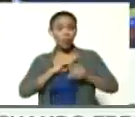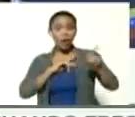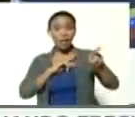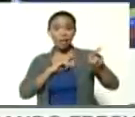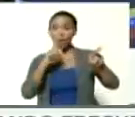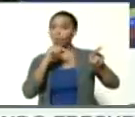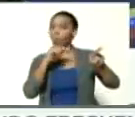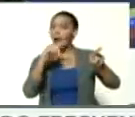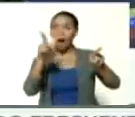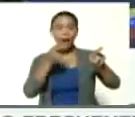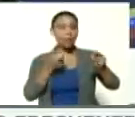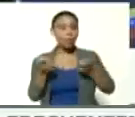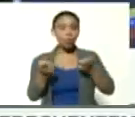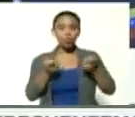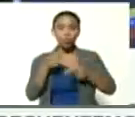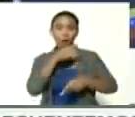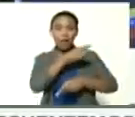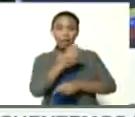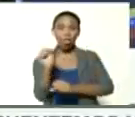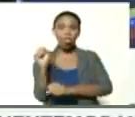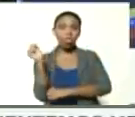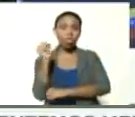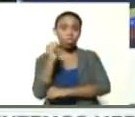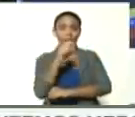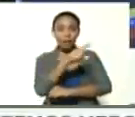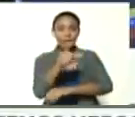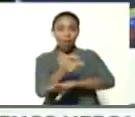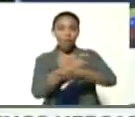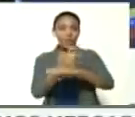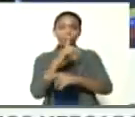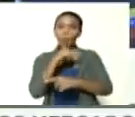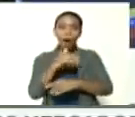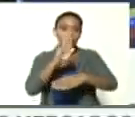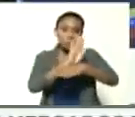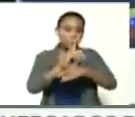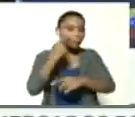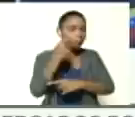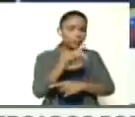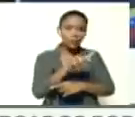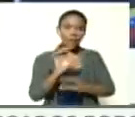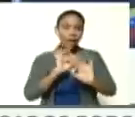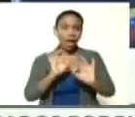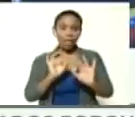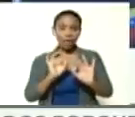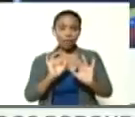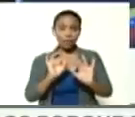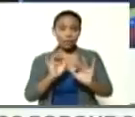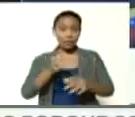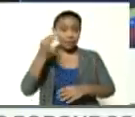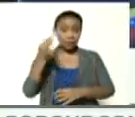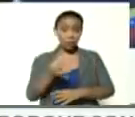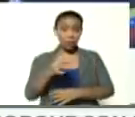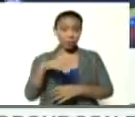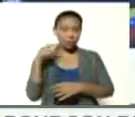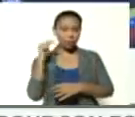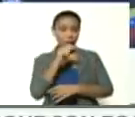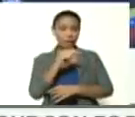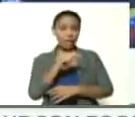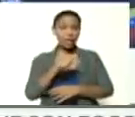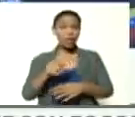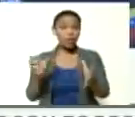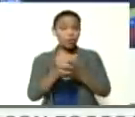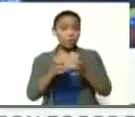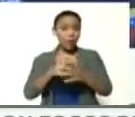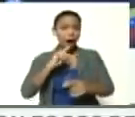está bajo control de ese gobierno. Por conveniencia, seguramente, pero allí en un sector